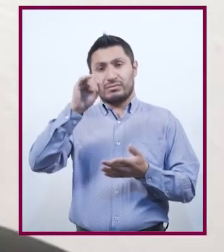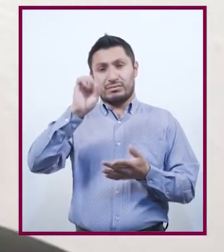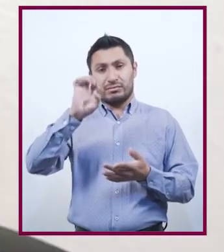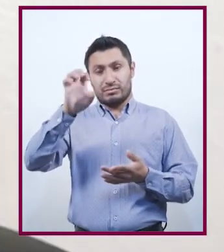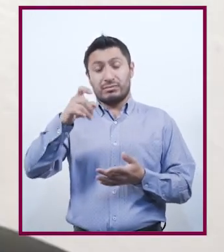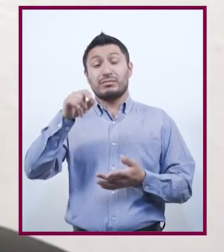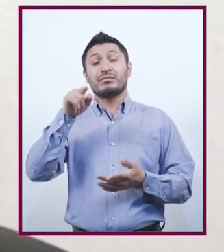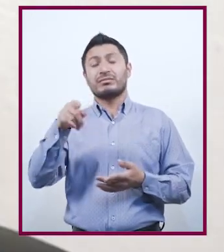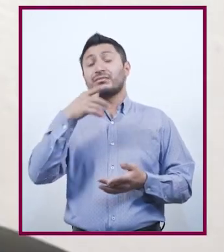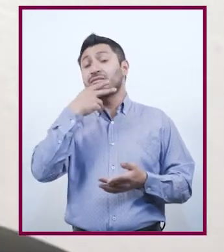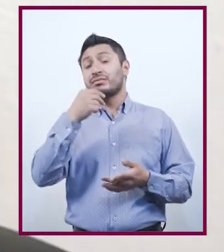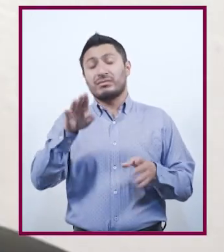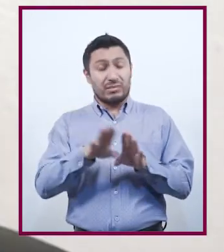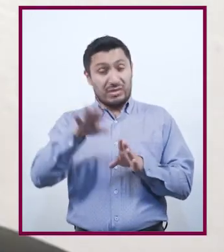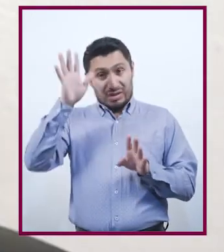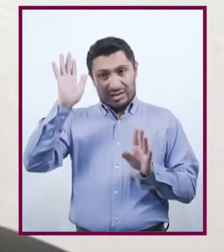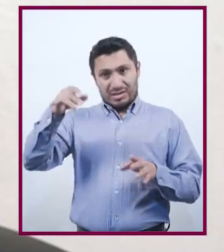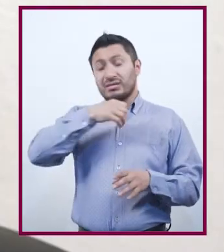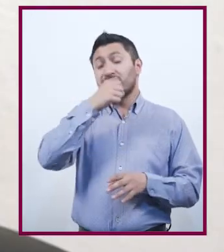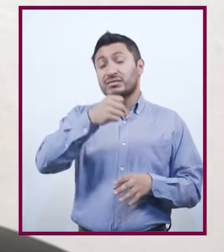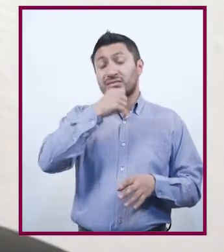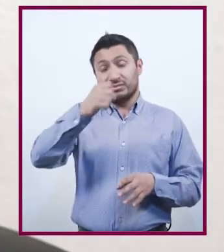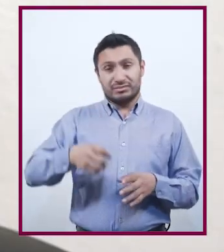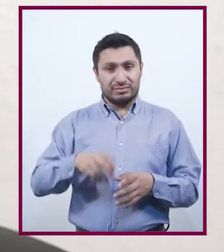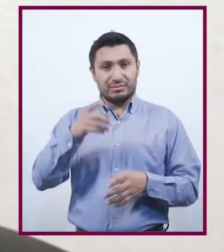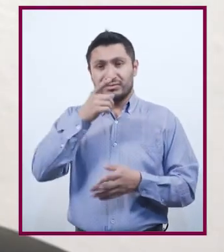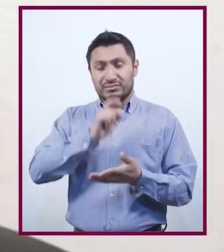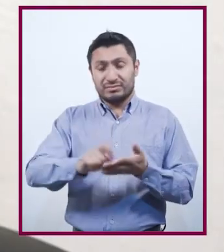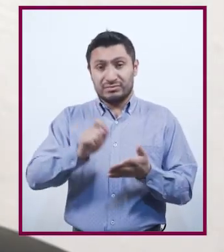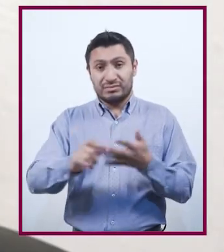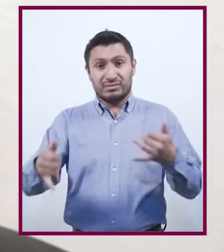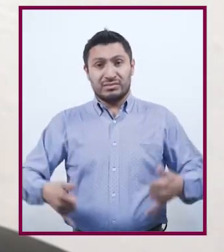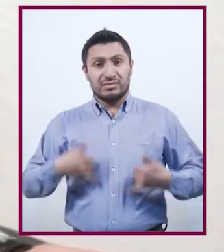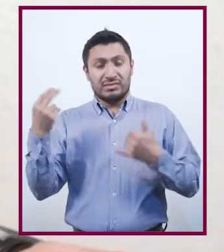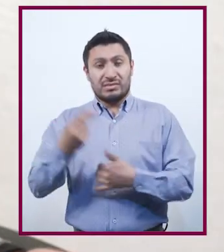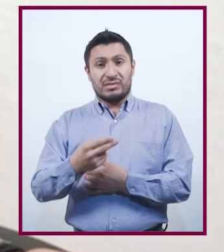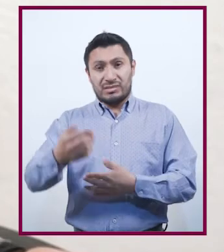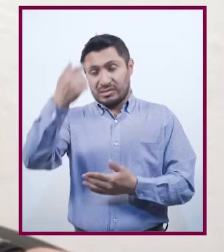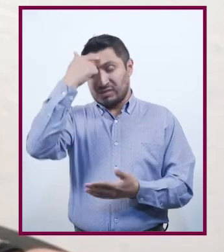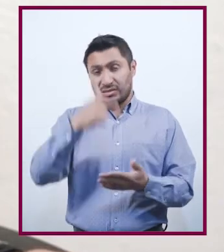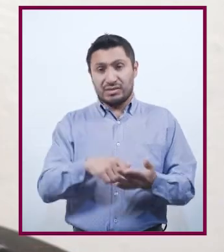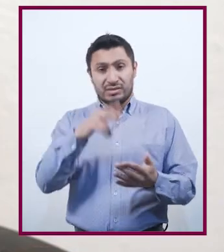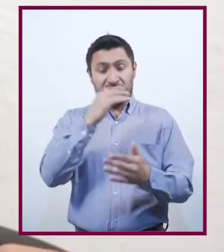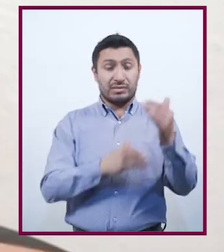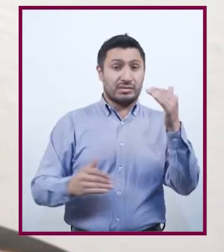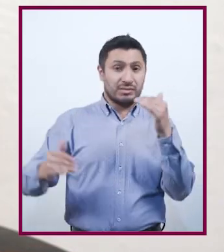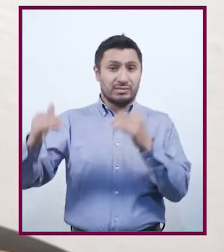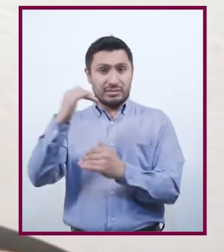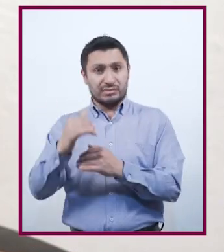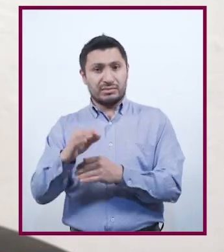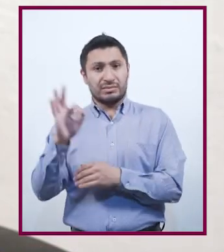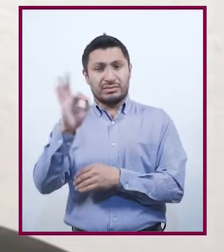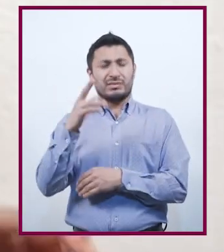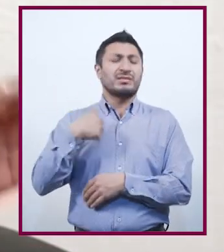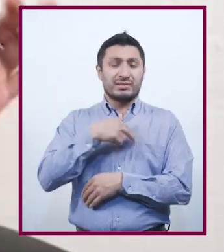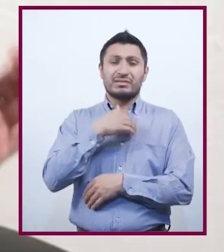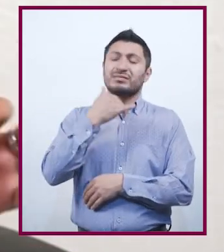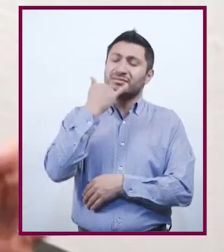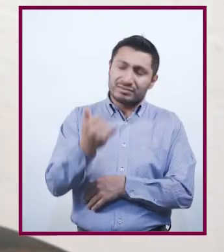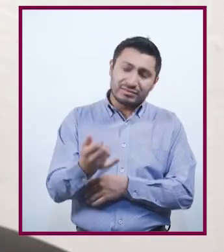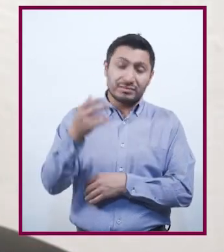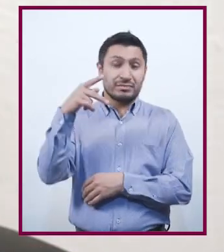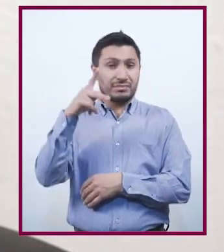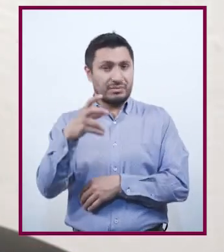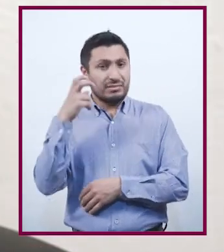escribió: la juventud necesita creerse a priori superior. Tal vez nos equivocamos, pero este es precisamente el